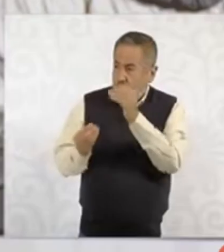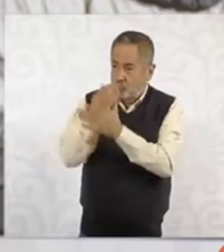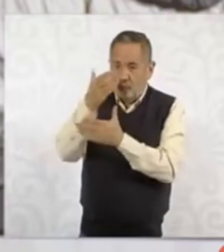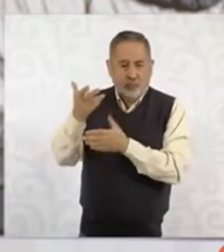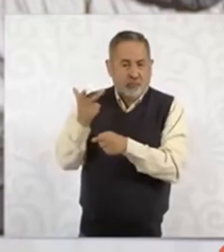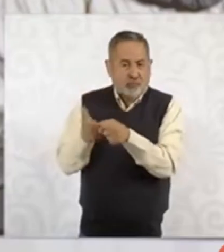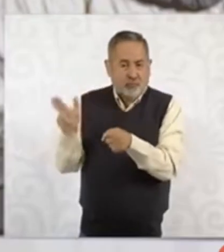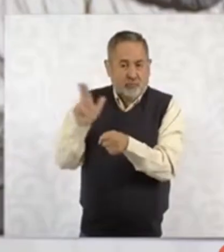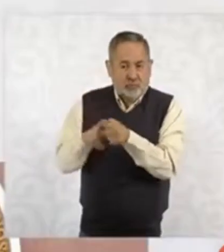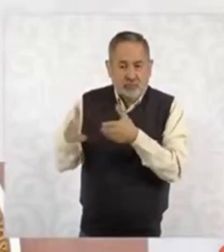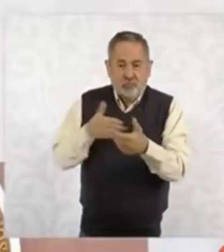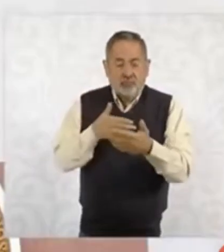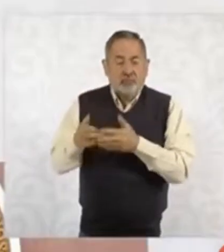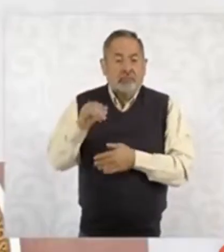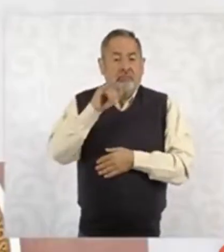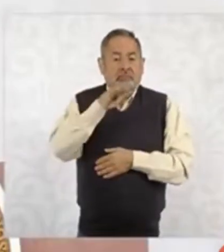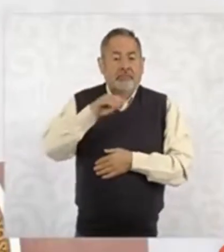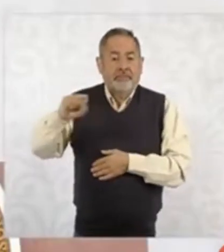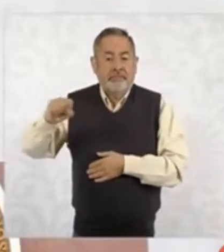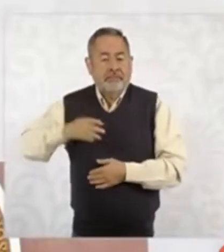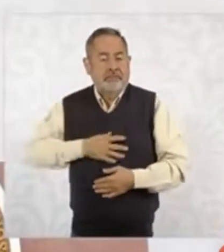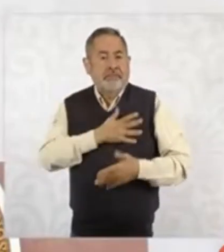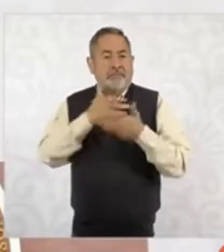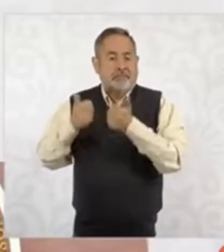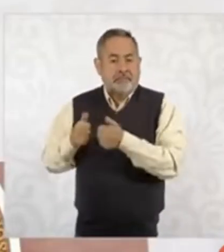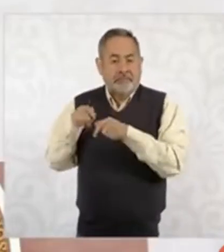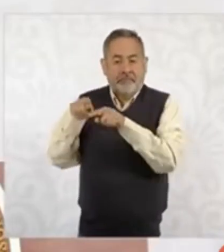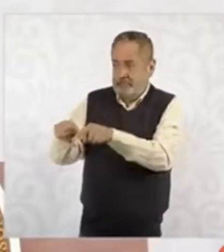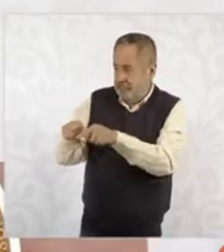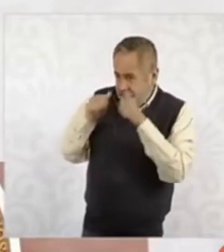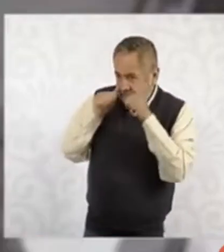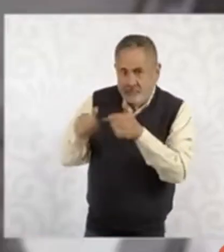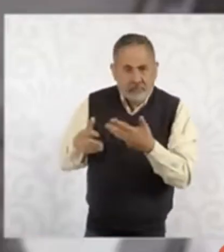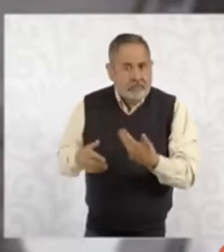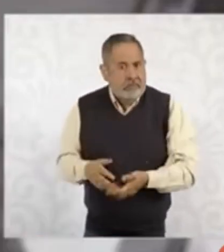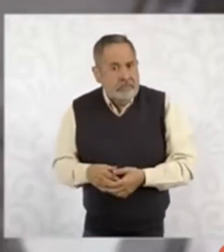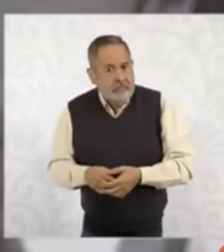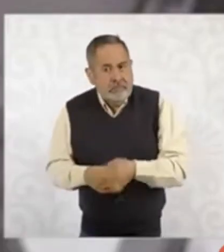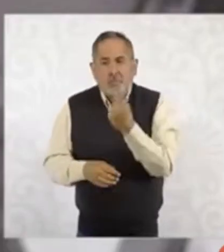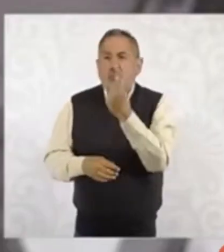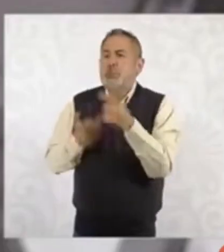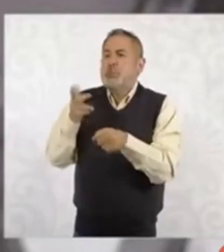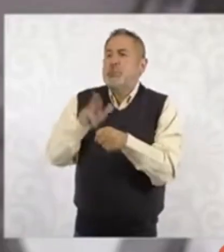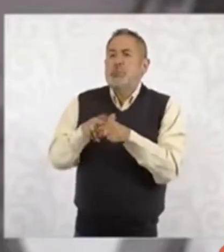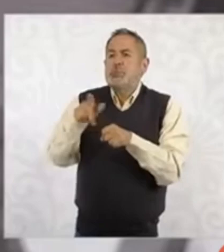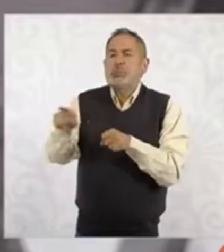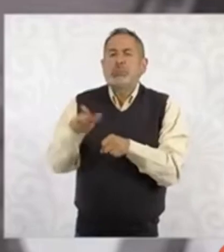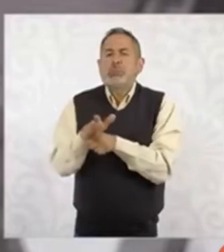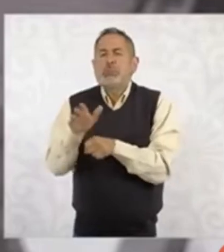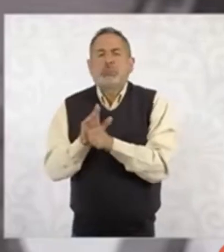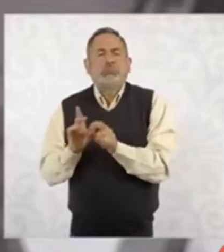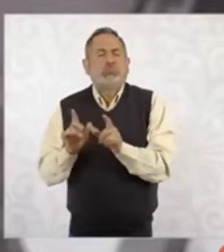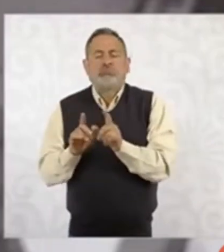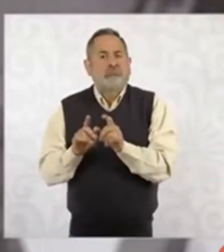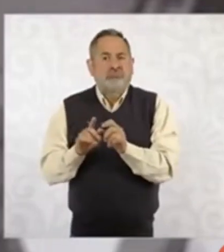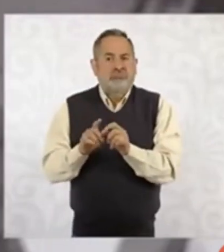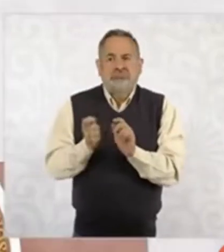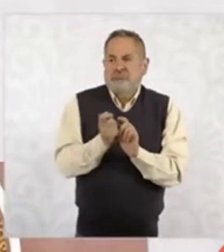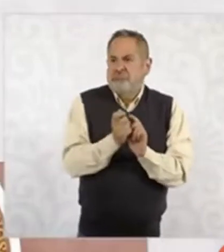hospitales del IMSS Bienestar. Porque no es nada más un hospital con lo básico, no.